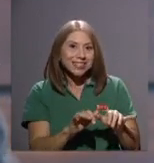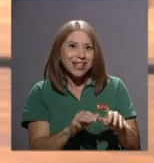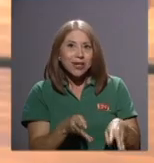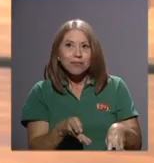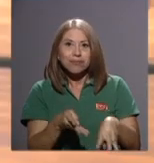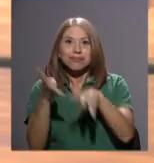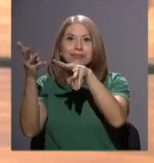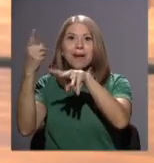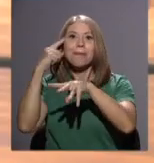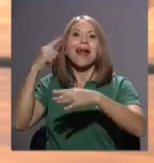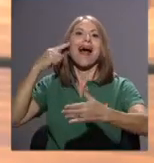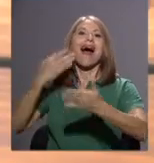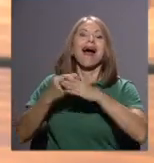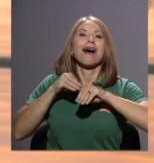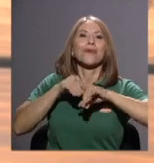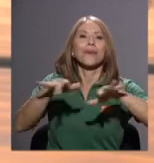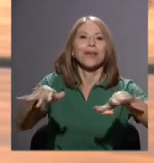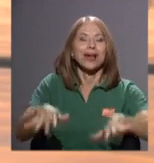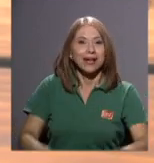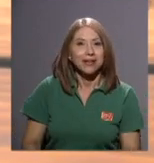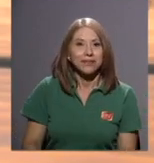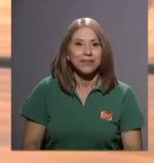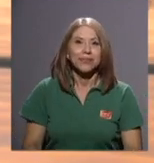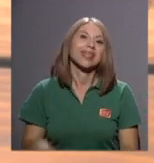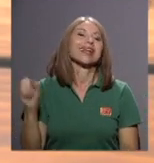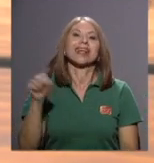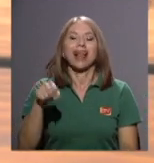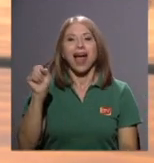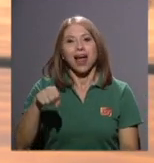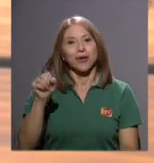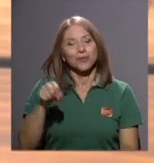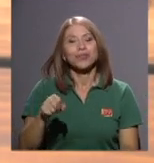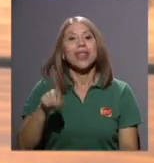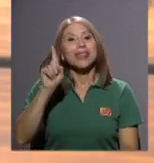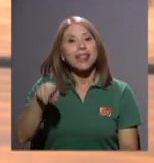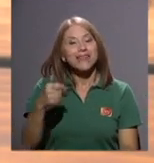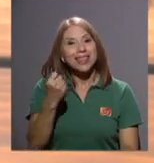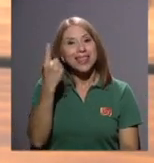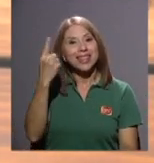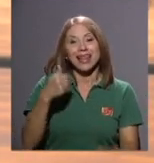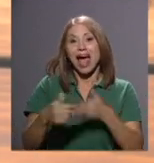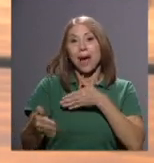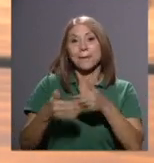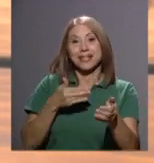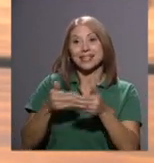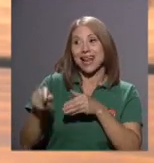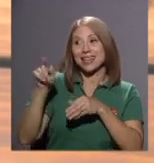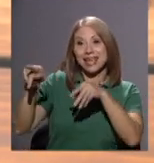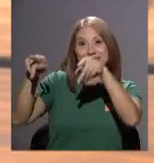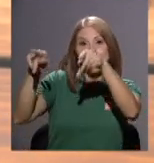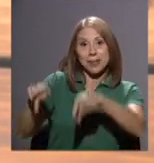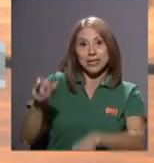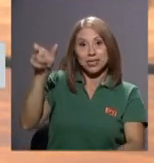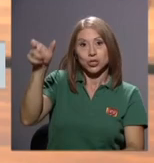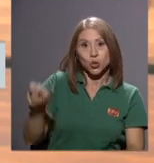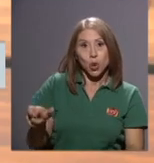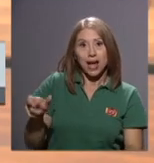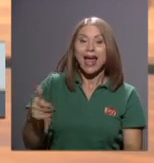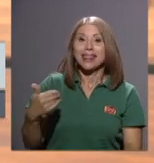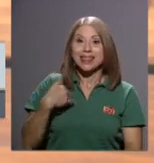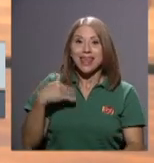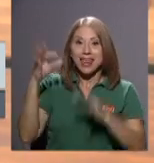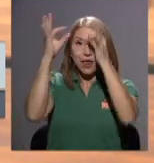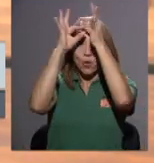quemándolo. Claro. Bueno, hay que tener claro que a pesar de que este personaje tenga una figura que quiera proyectar